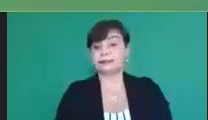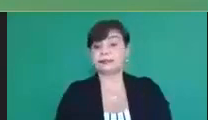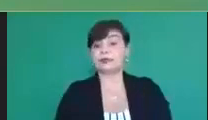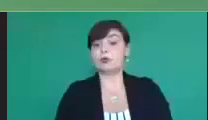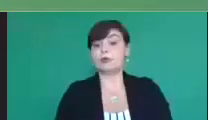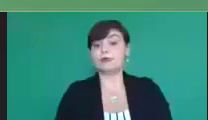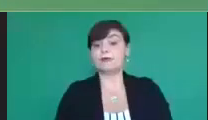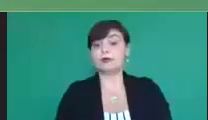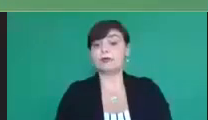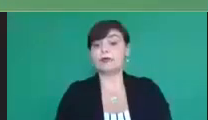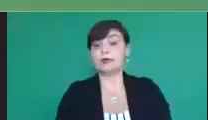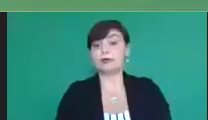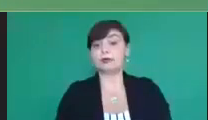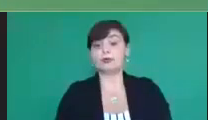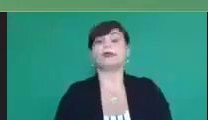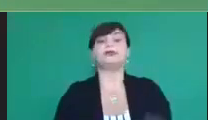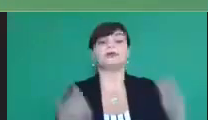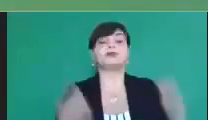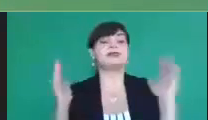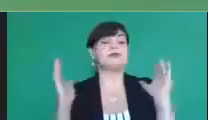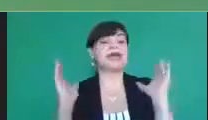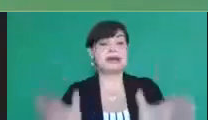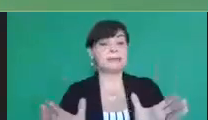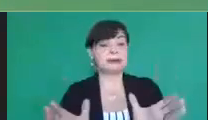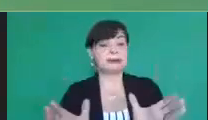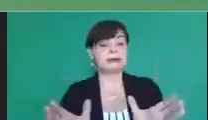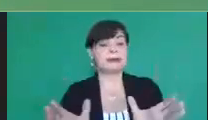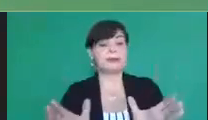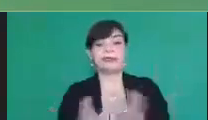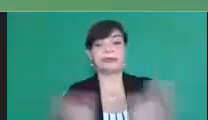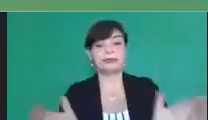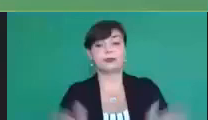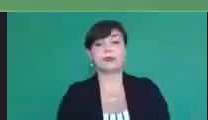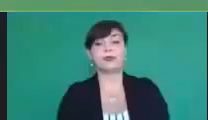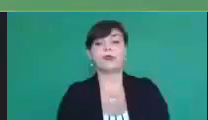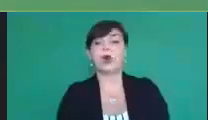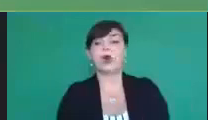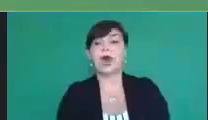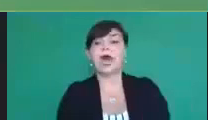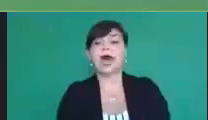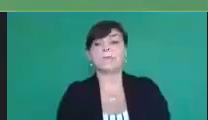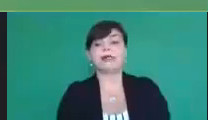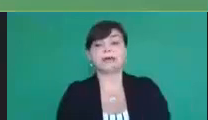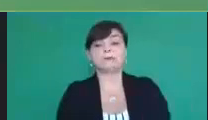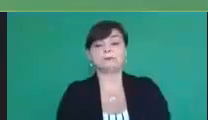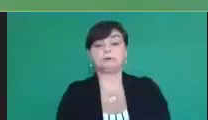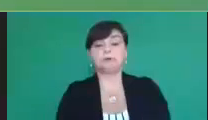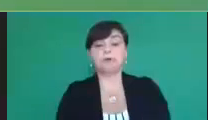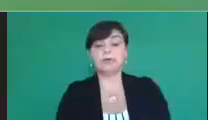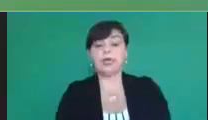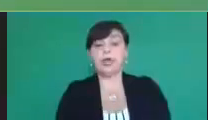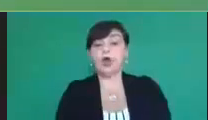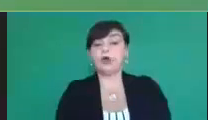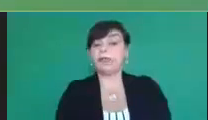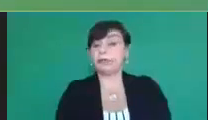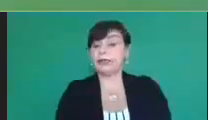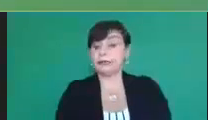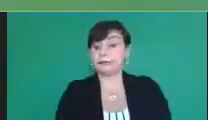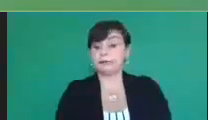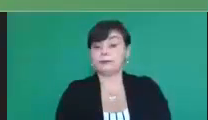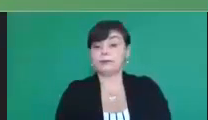tuvo esta figura de proveedor. Entonces había gran parte del procedimiento que no aplicaba. Otra